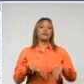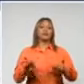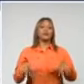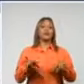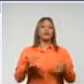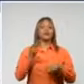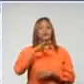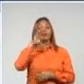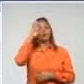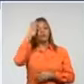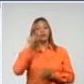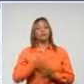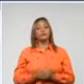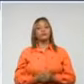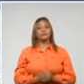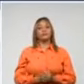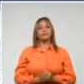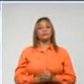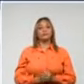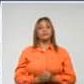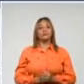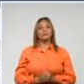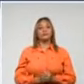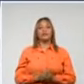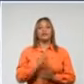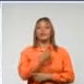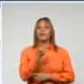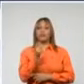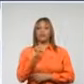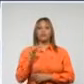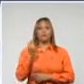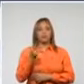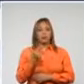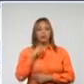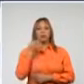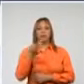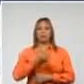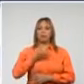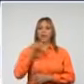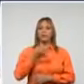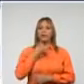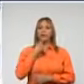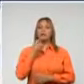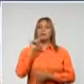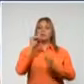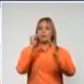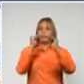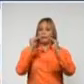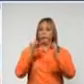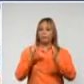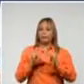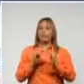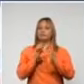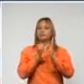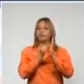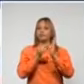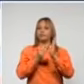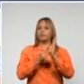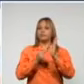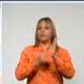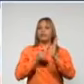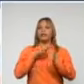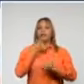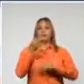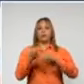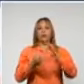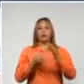Ahí el profesor, mañana sí lo vamos a hacer con más detalle, el doctor en ciencias Juan